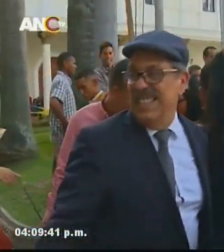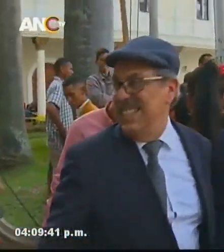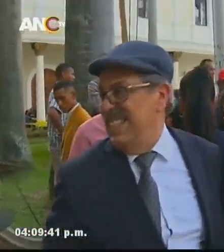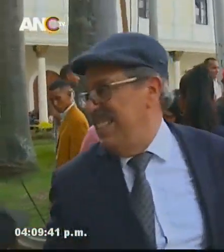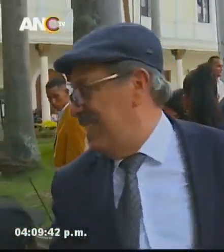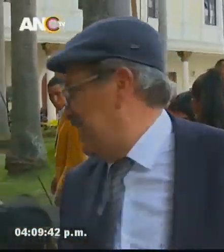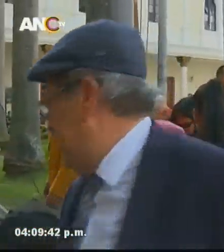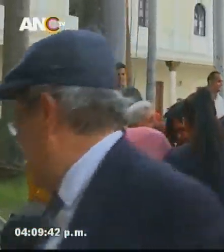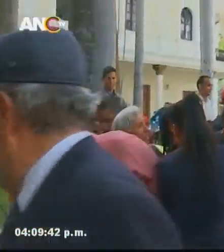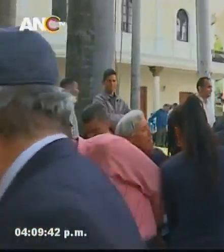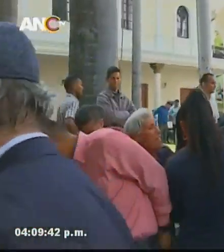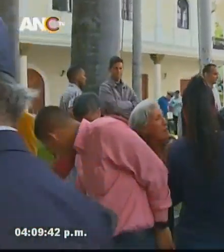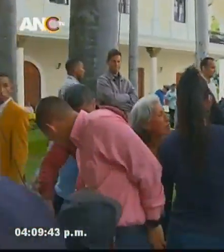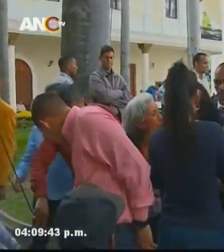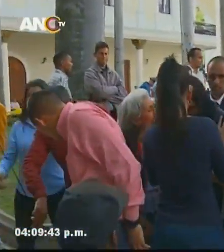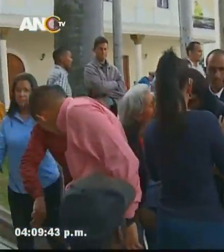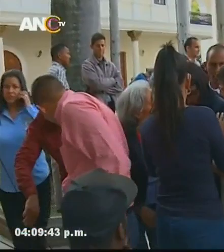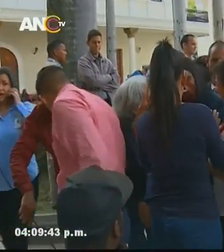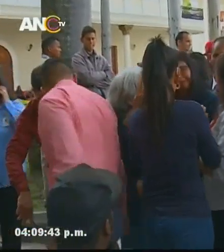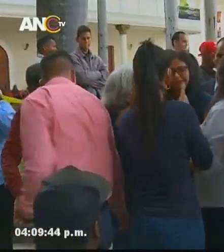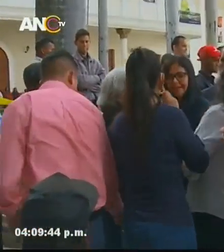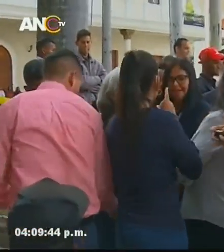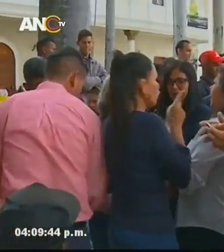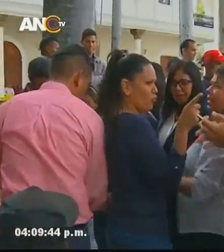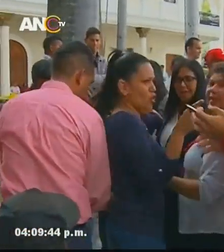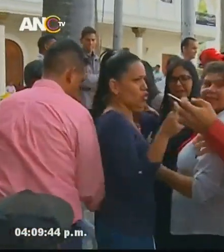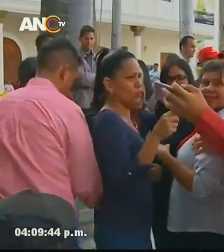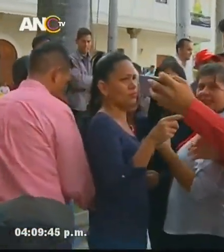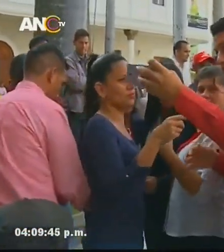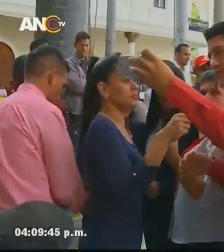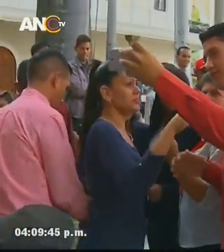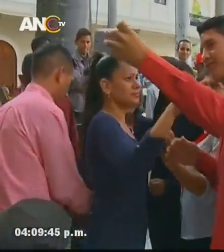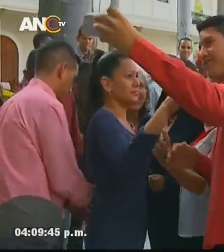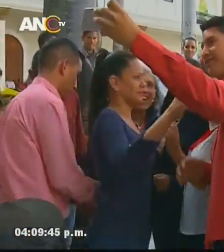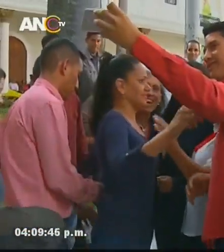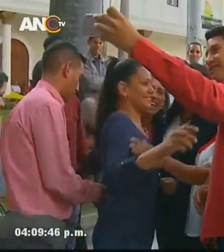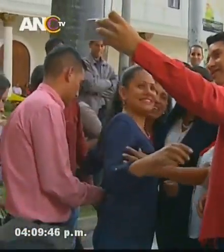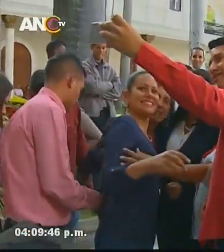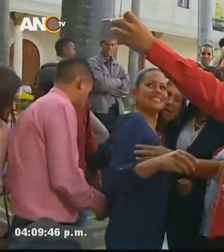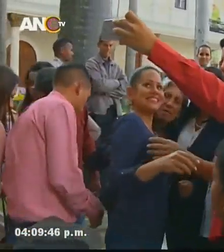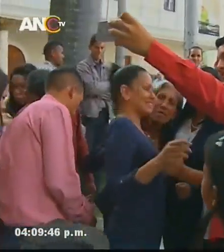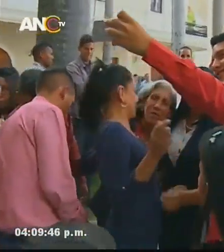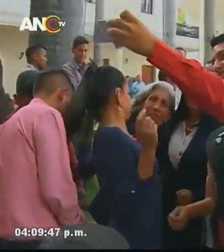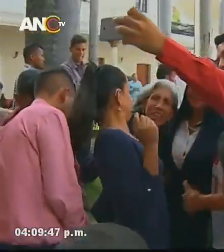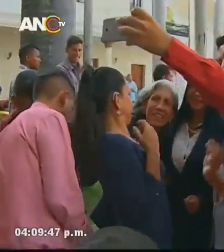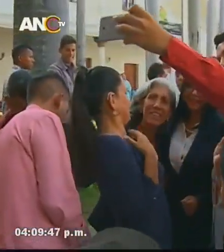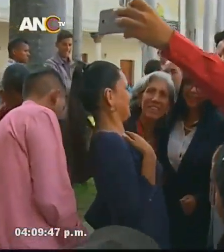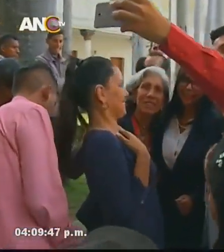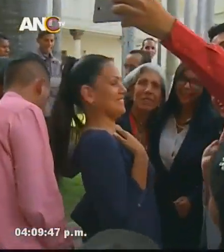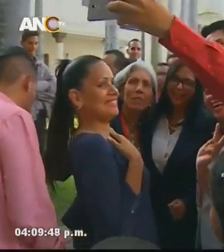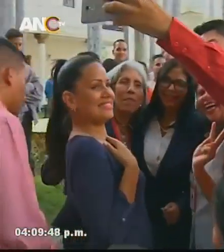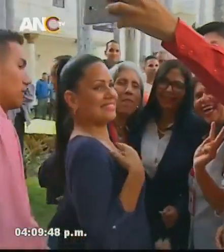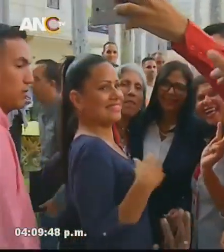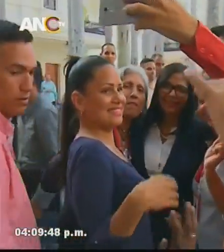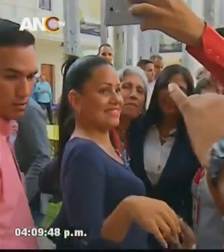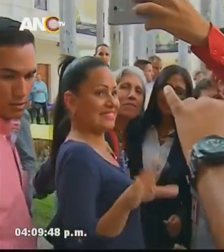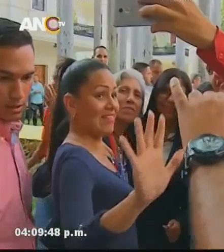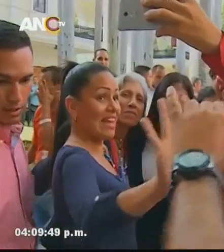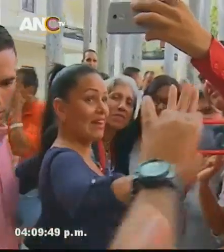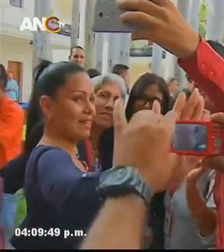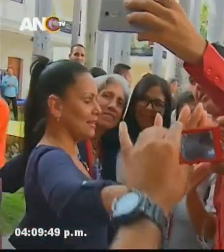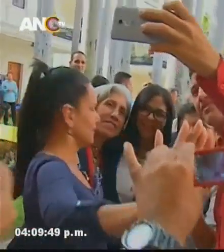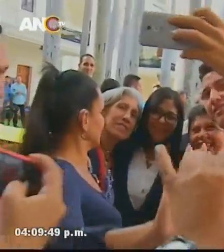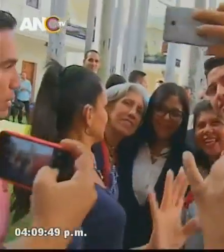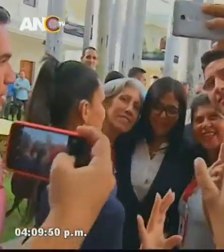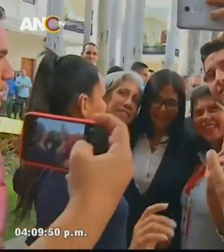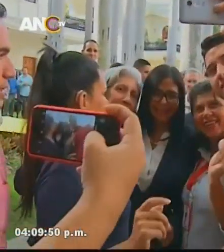¡Que viva! Reivindicados con ocho, con en este caso cinco constituyentes que fueron electos, que son dignos representantes de este